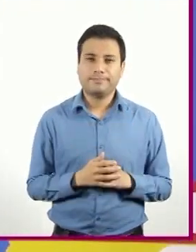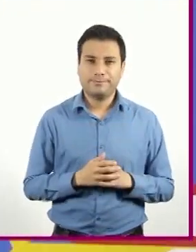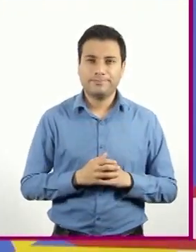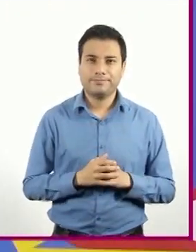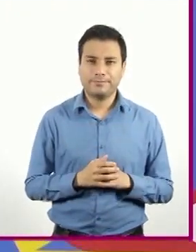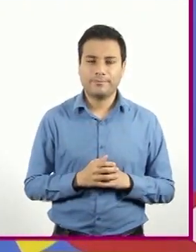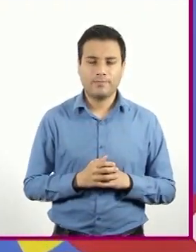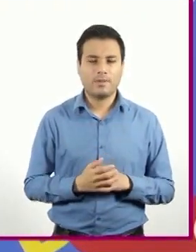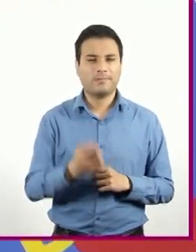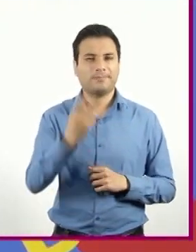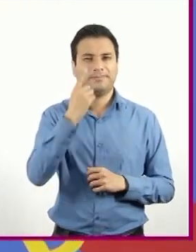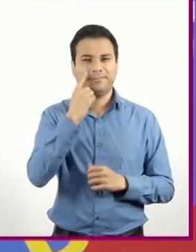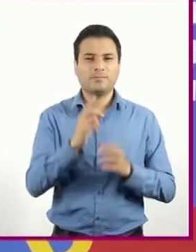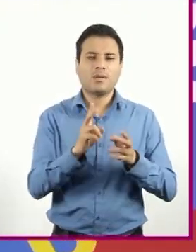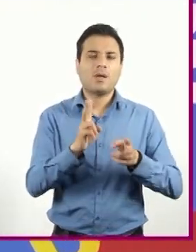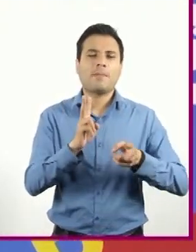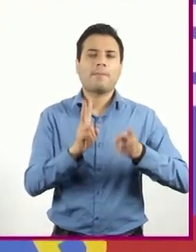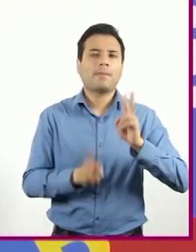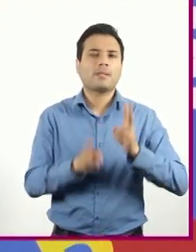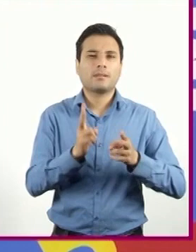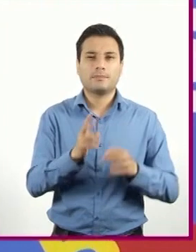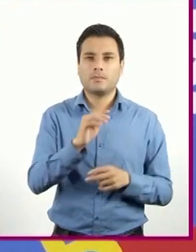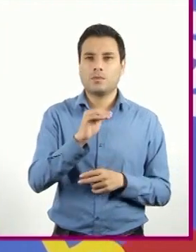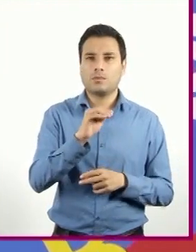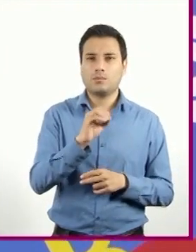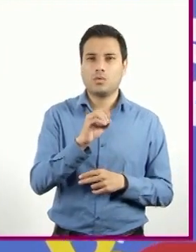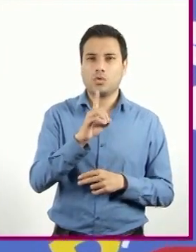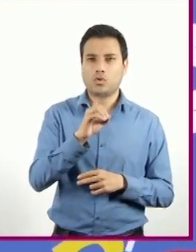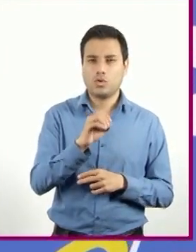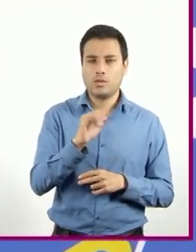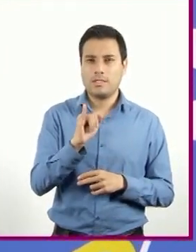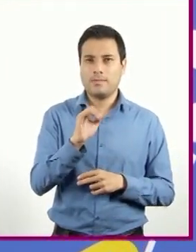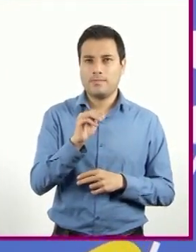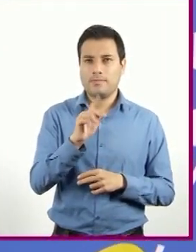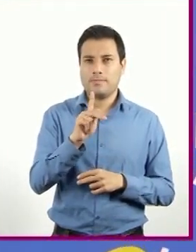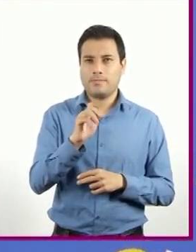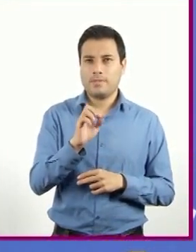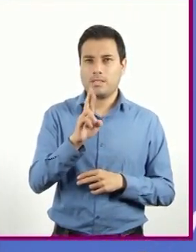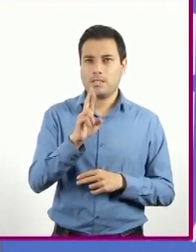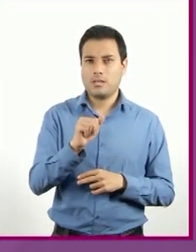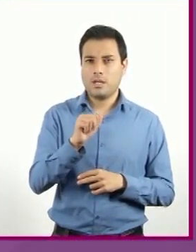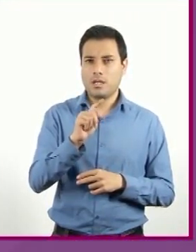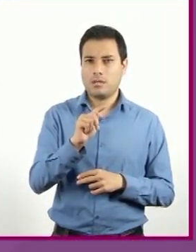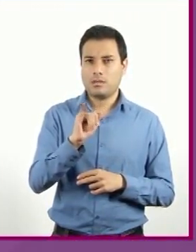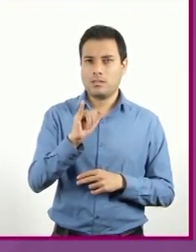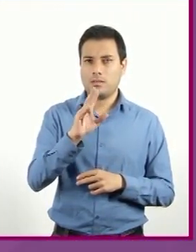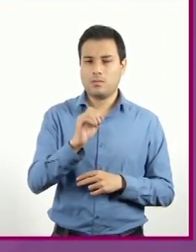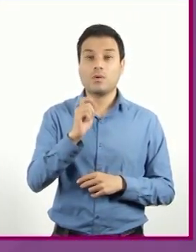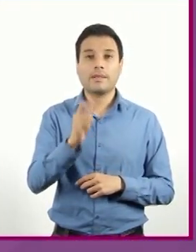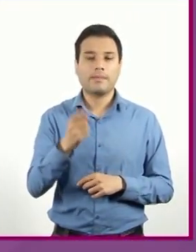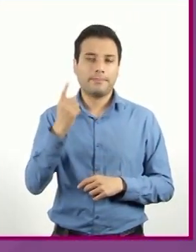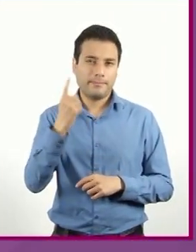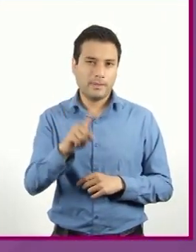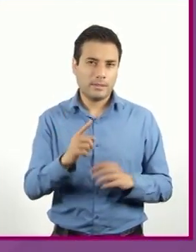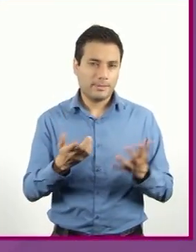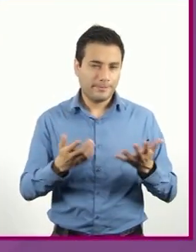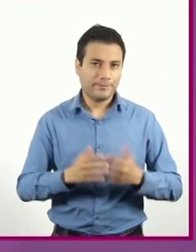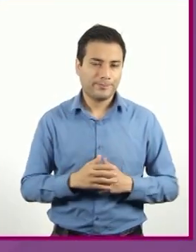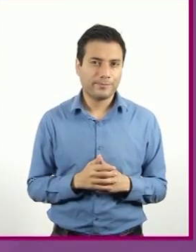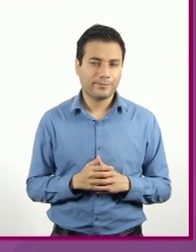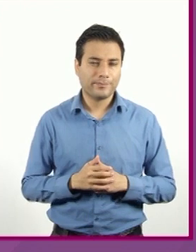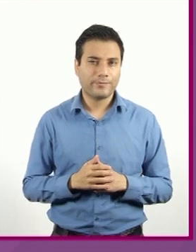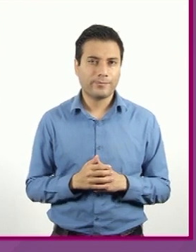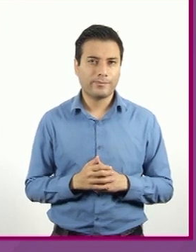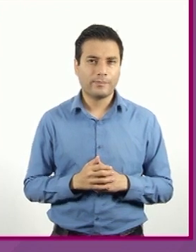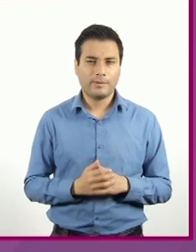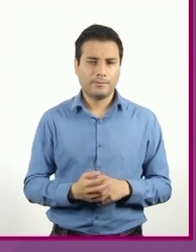Ahora comentemos acerca del modo imperativo. Son órdenes precisas o recomendaciones. El imperativo es un